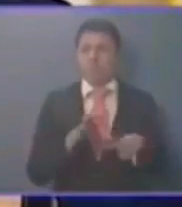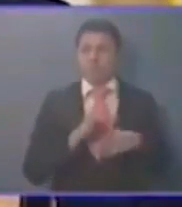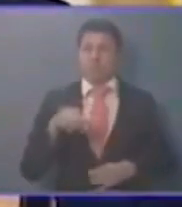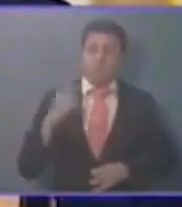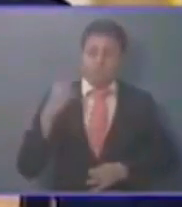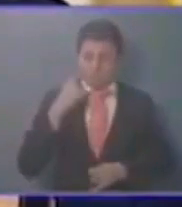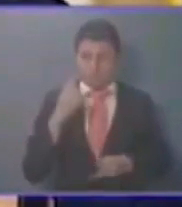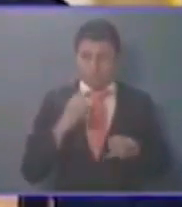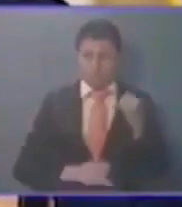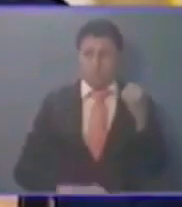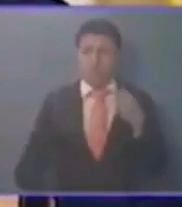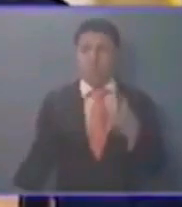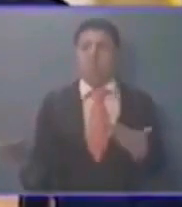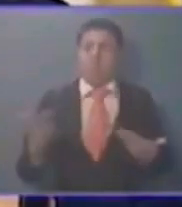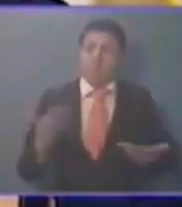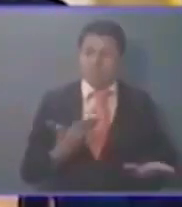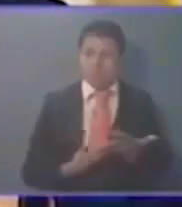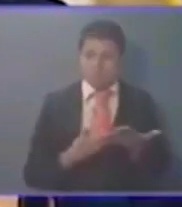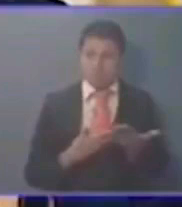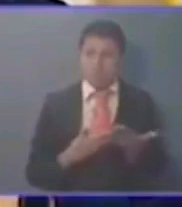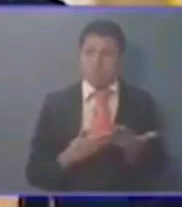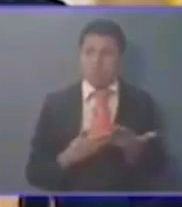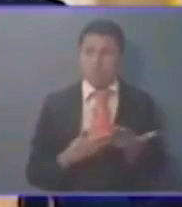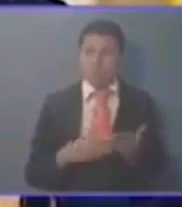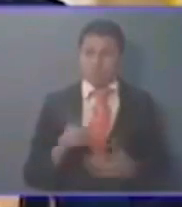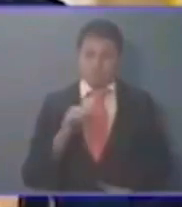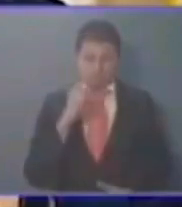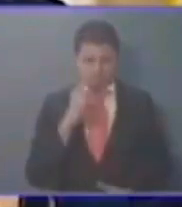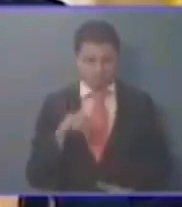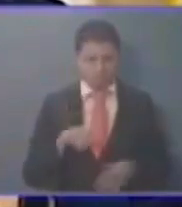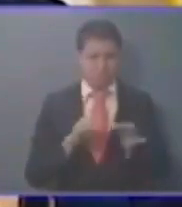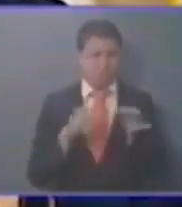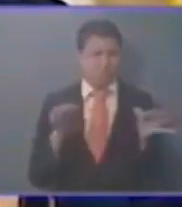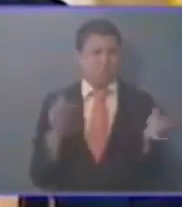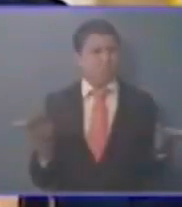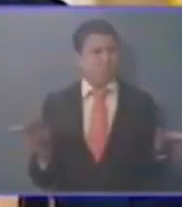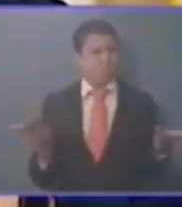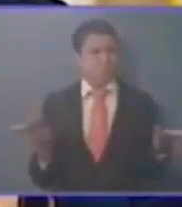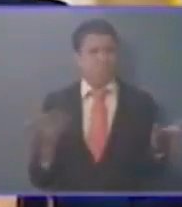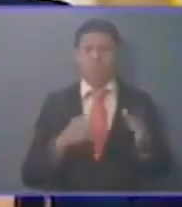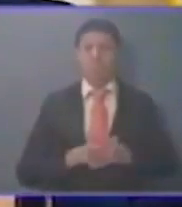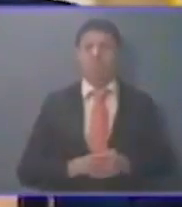que nos están pasando, no lo veo aquí.